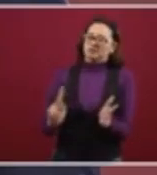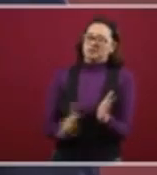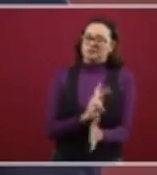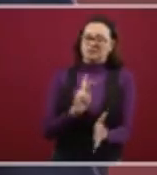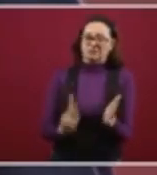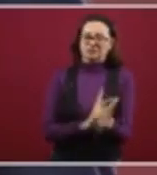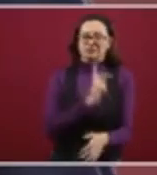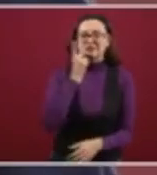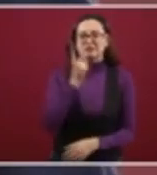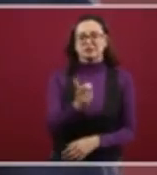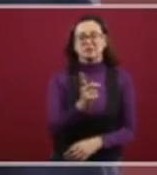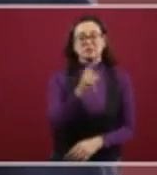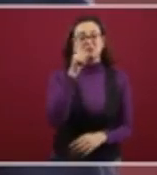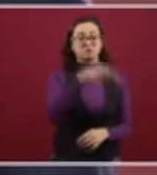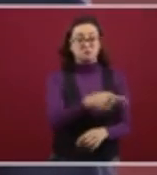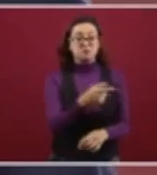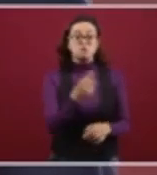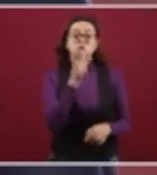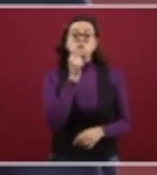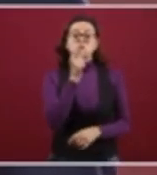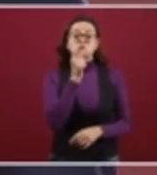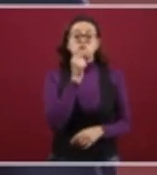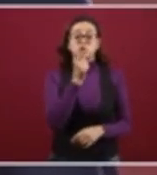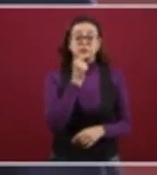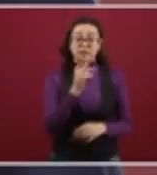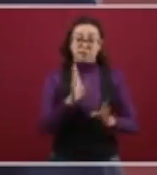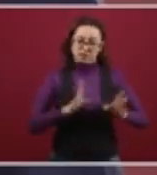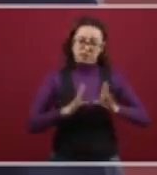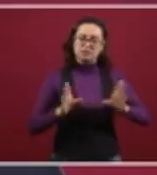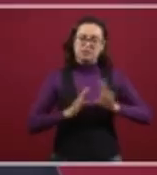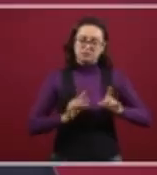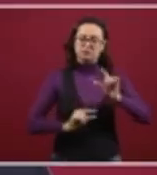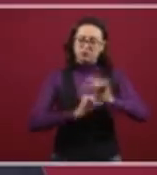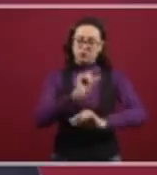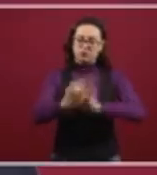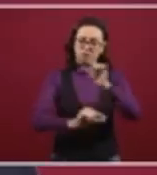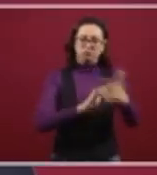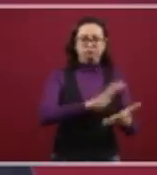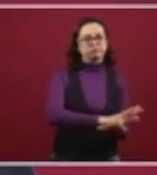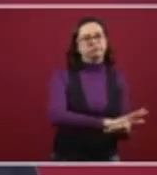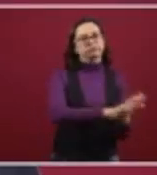que la policía militar pasa a formar parte de la